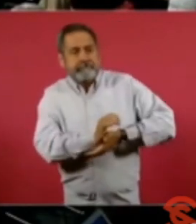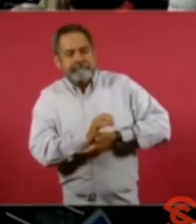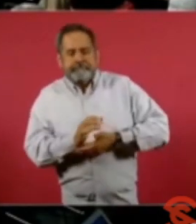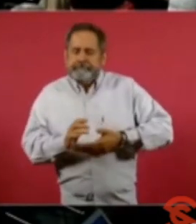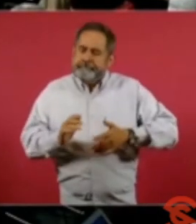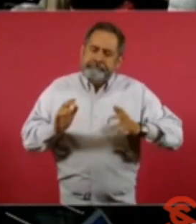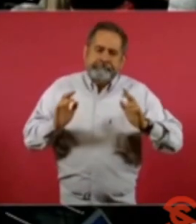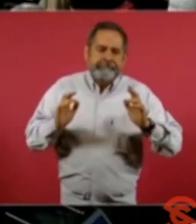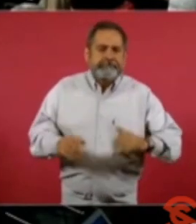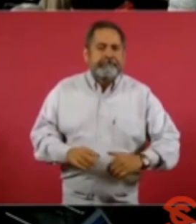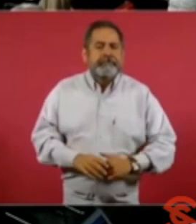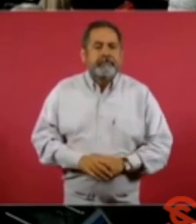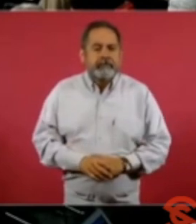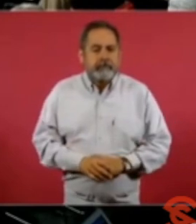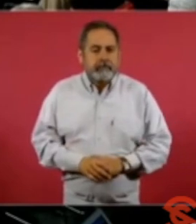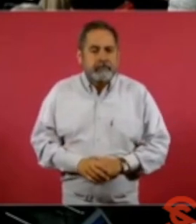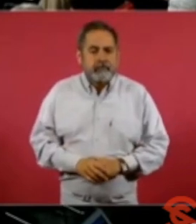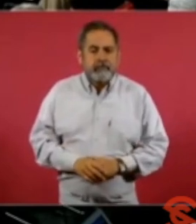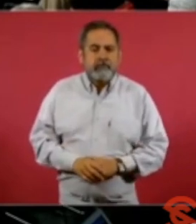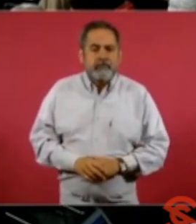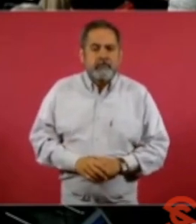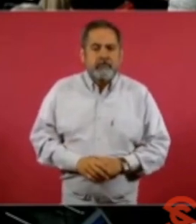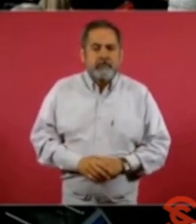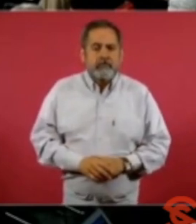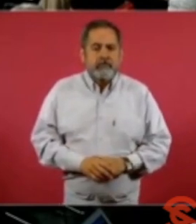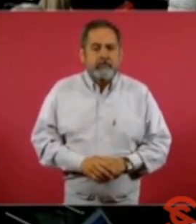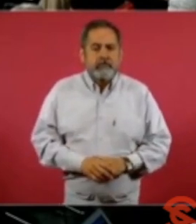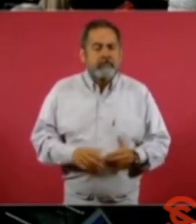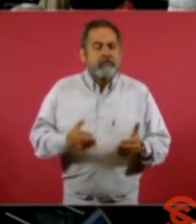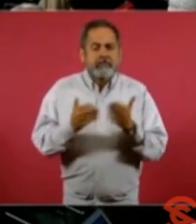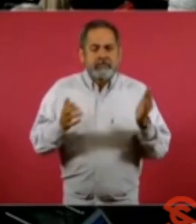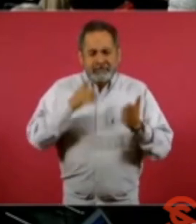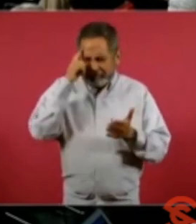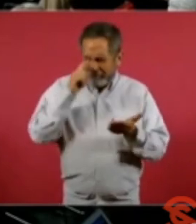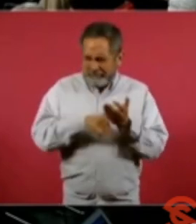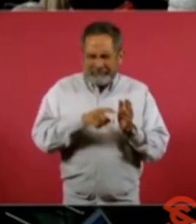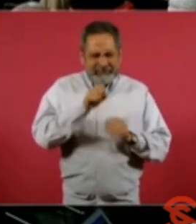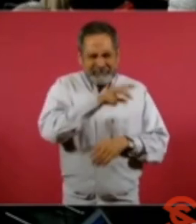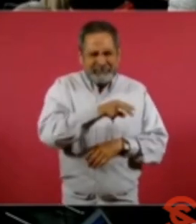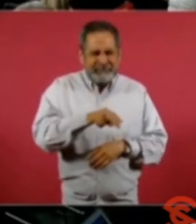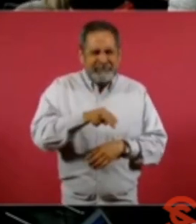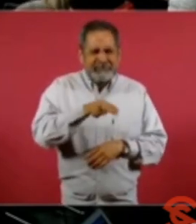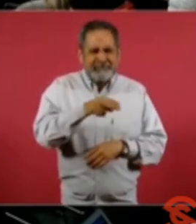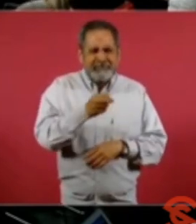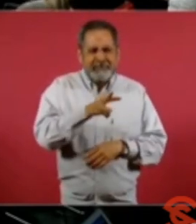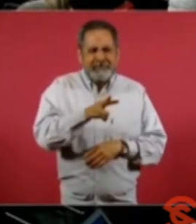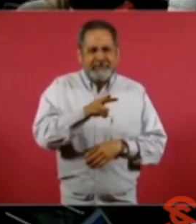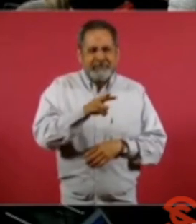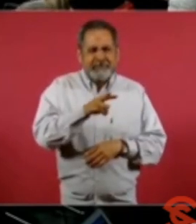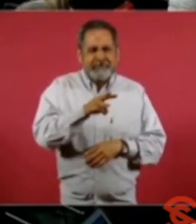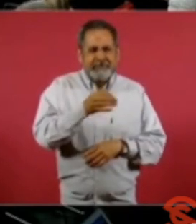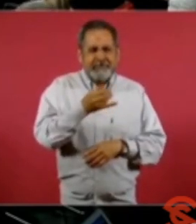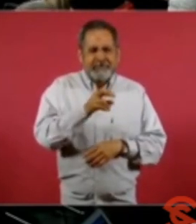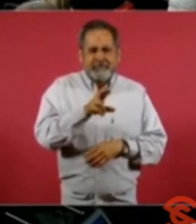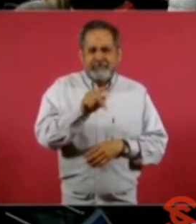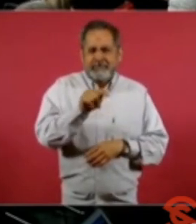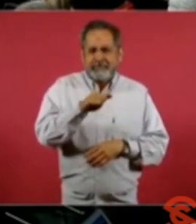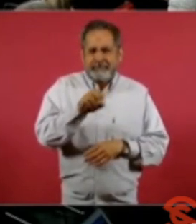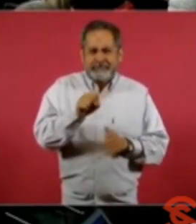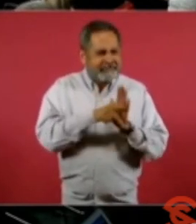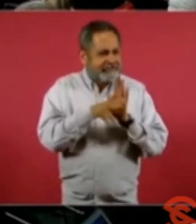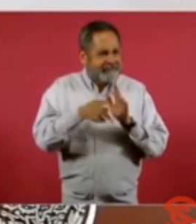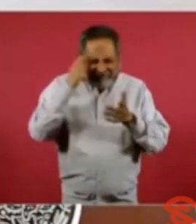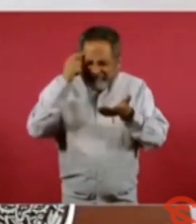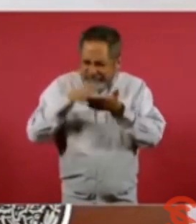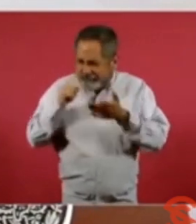discriminatoria y ahora están creo que los del new lo puedes checar sacaron